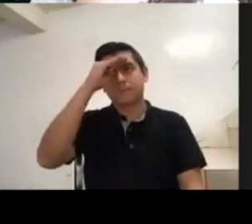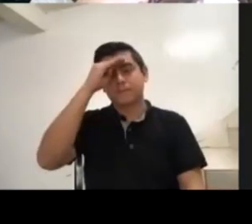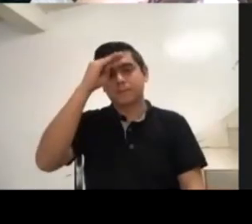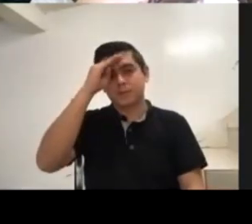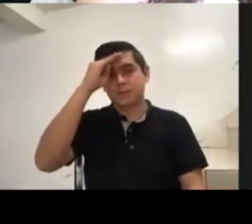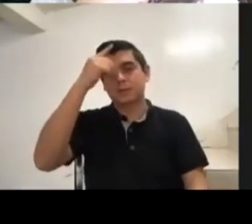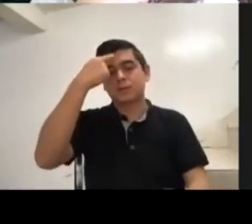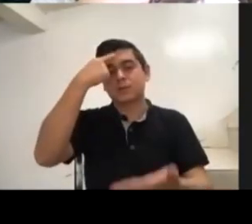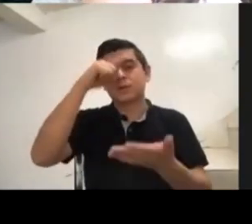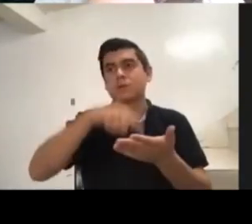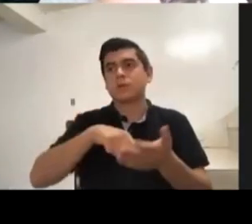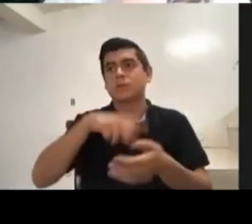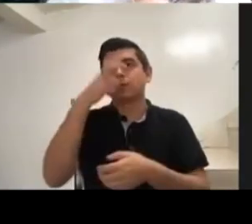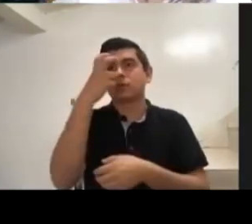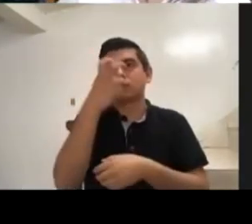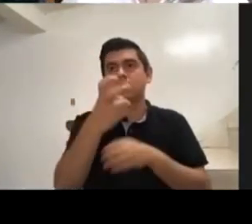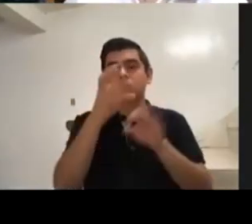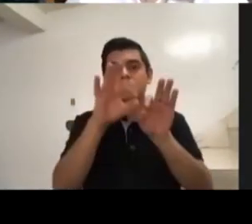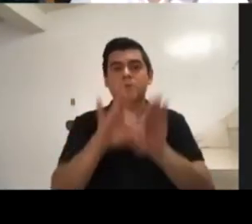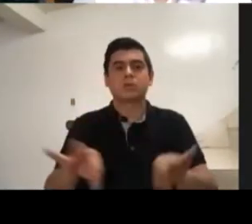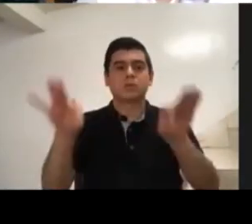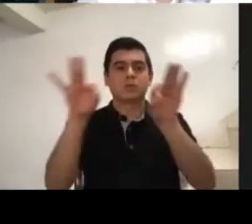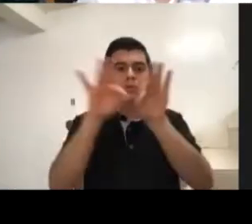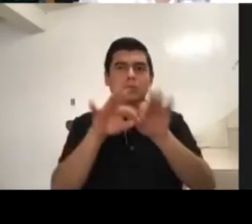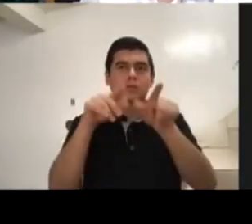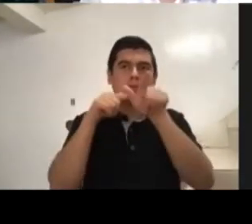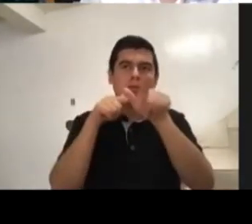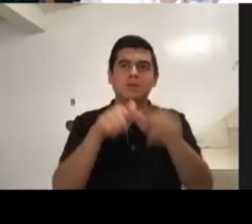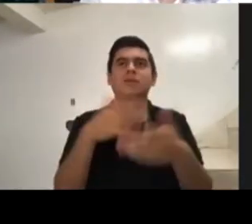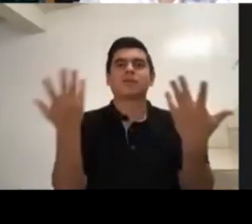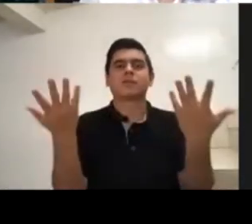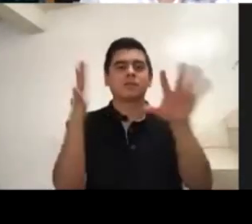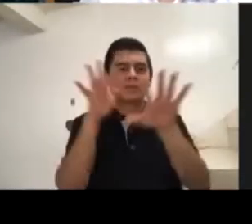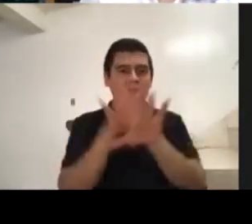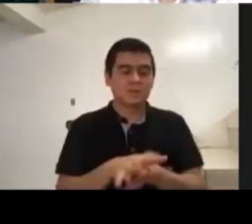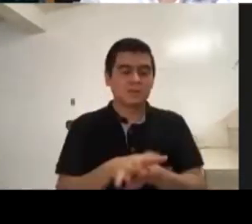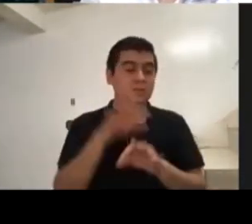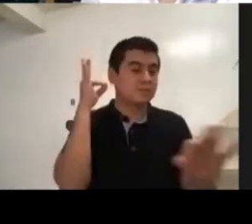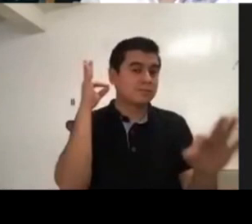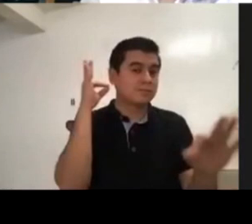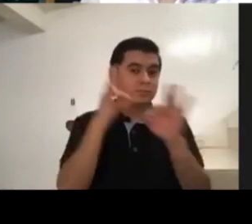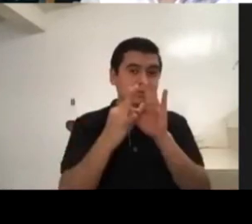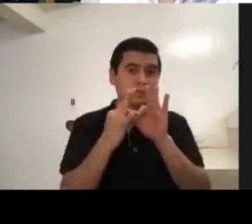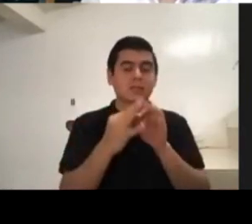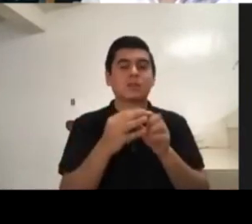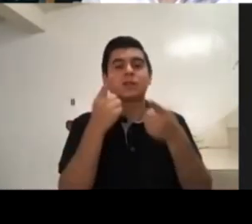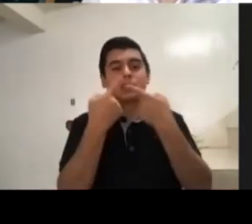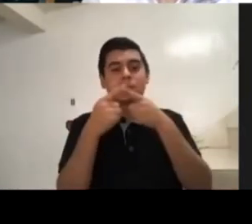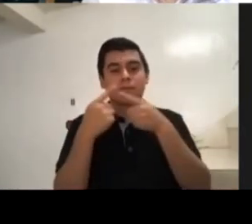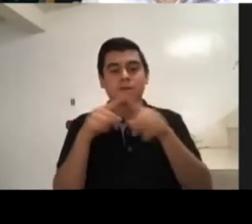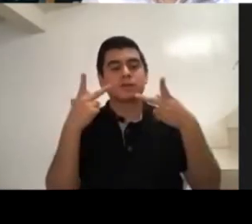que avanzar hacia la incorporación plena de estas diversidades en los mecanismos